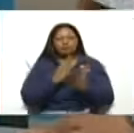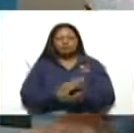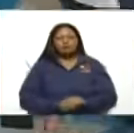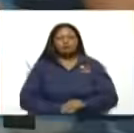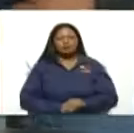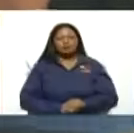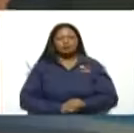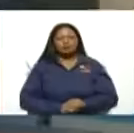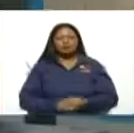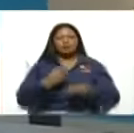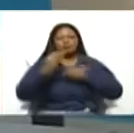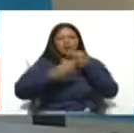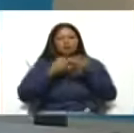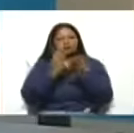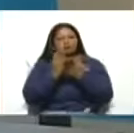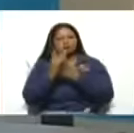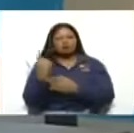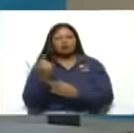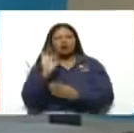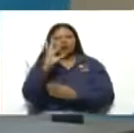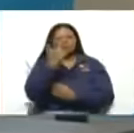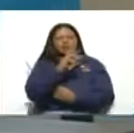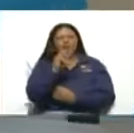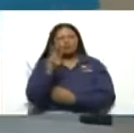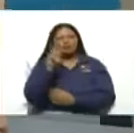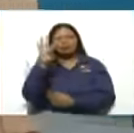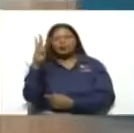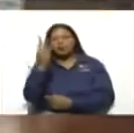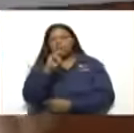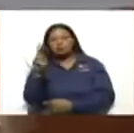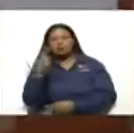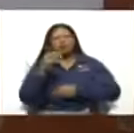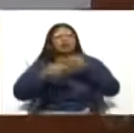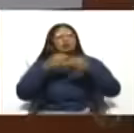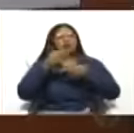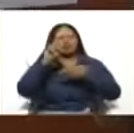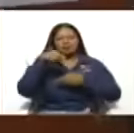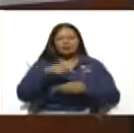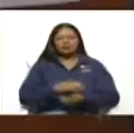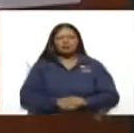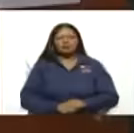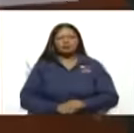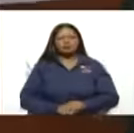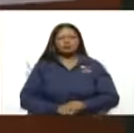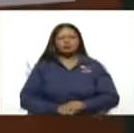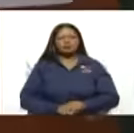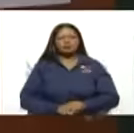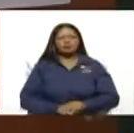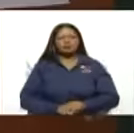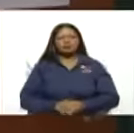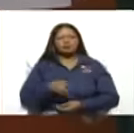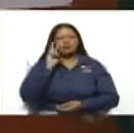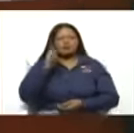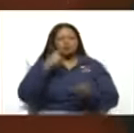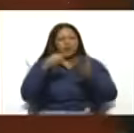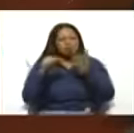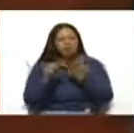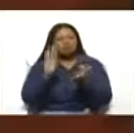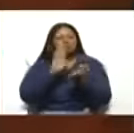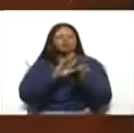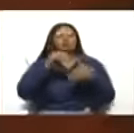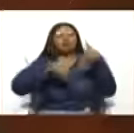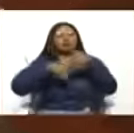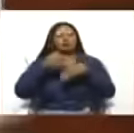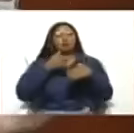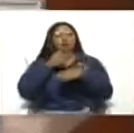siempre lo ha hecho, no solo en la Quinta República, en la Cuarta también lo hacía. Iban a los distintos centros